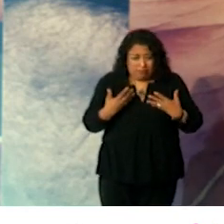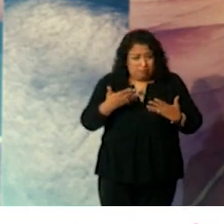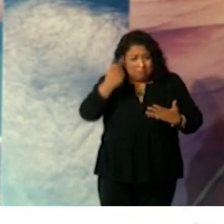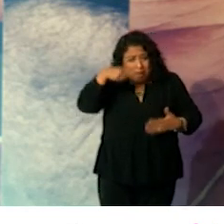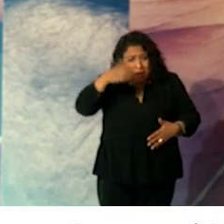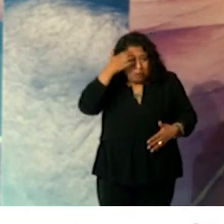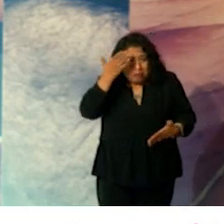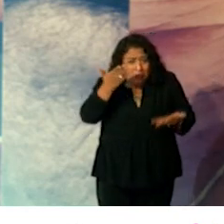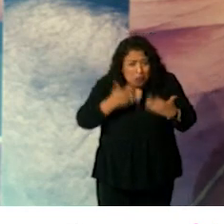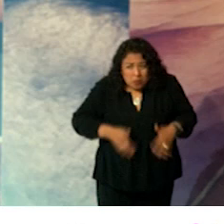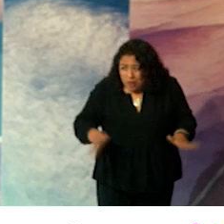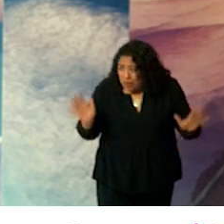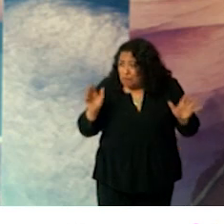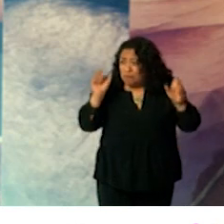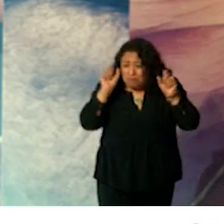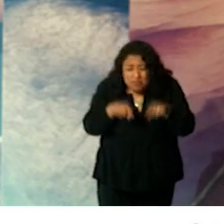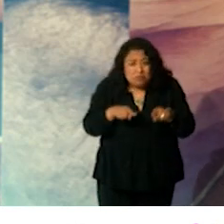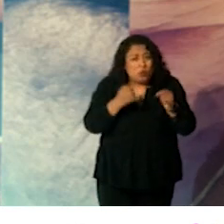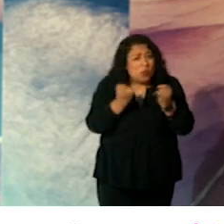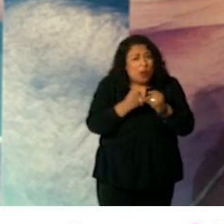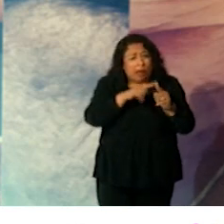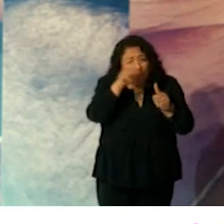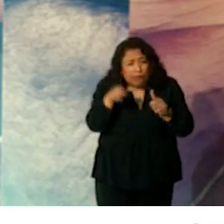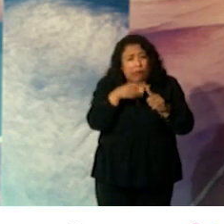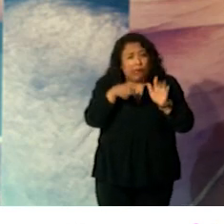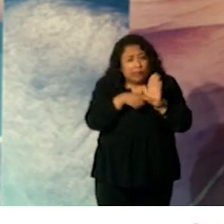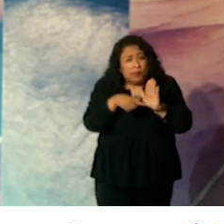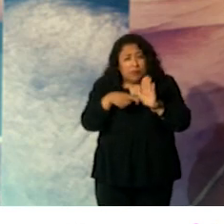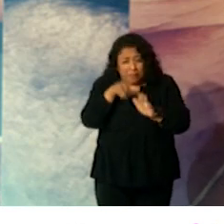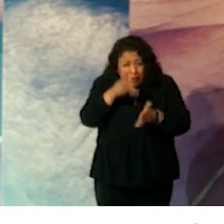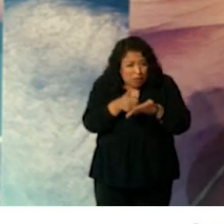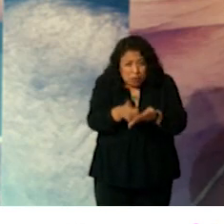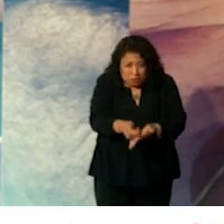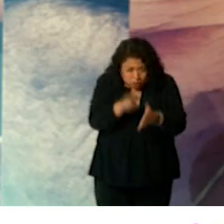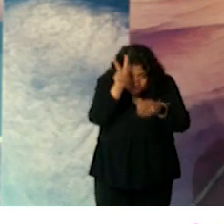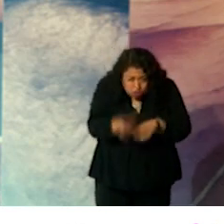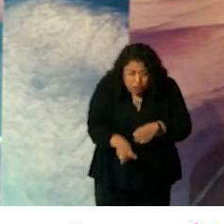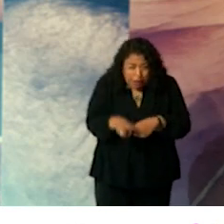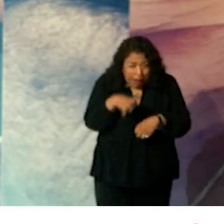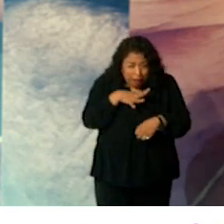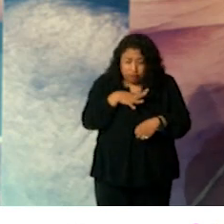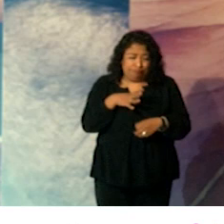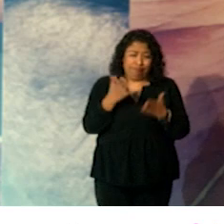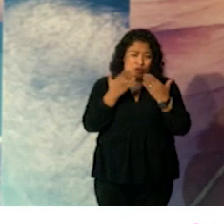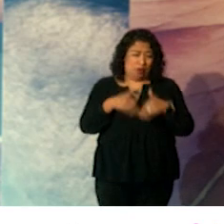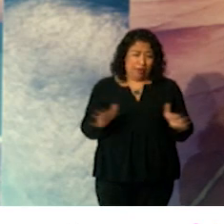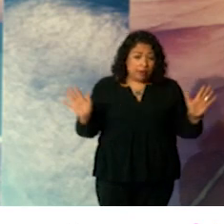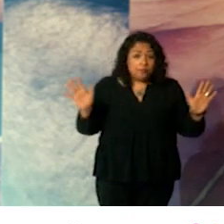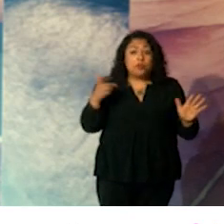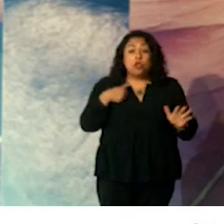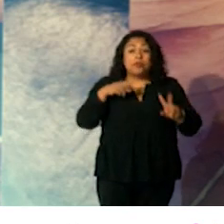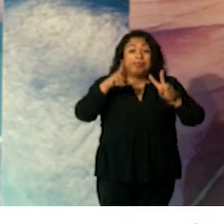conocimientos. Entonces se sigue el mismo ciclo vicioso y la verdad es que la ayuda real no existe. Cuando hablo de inversión